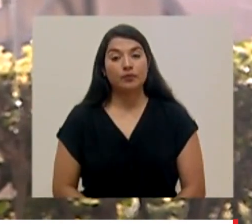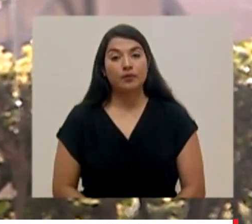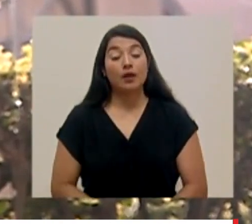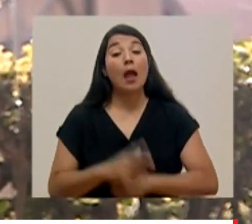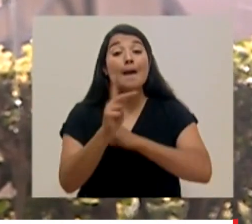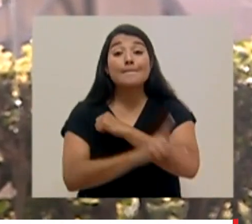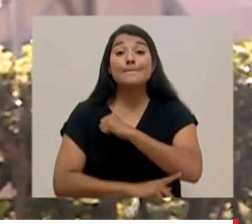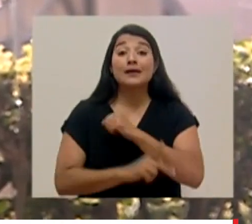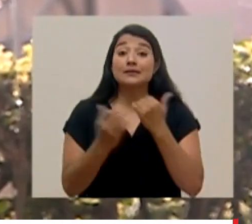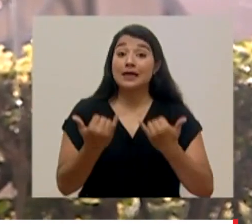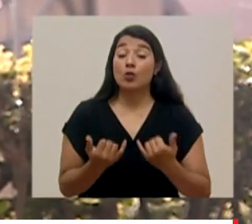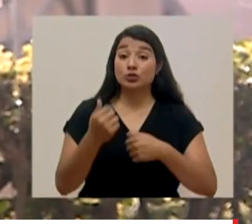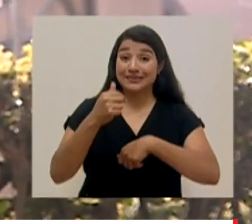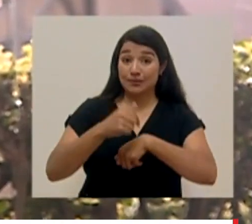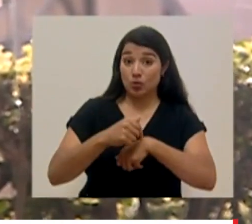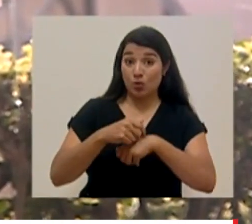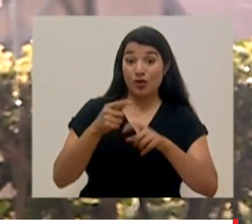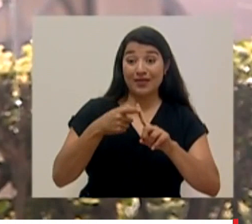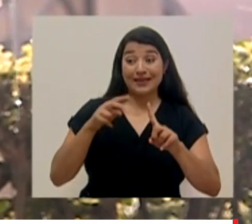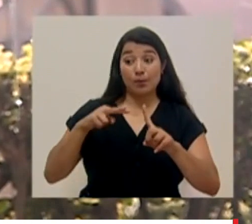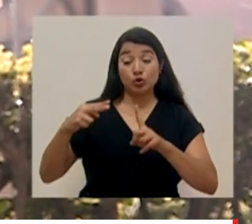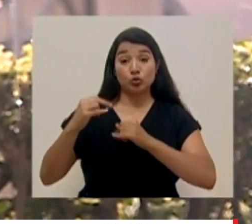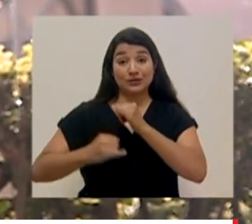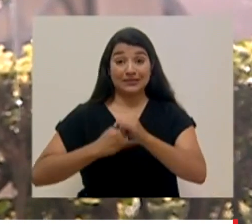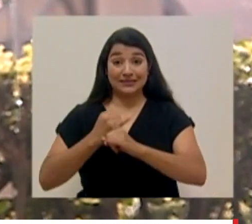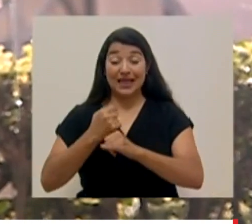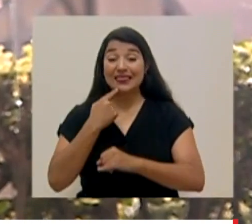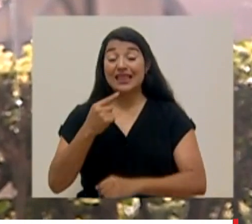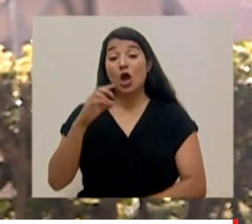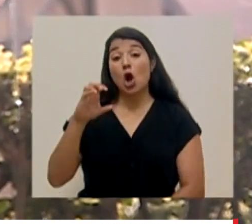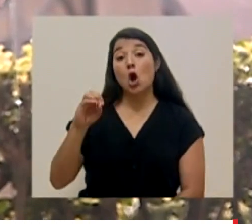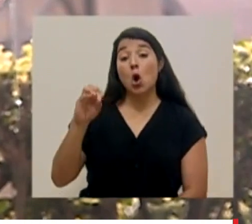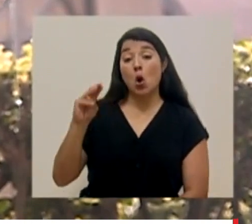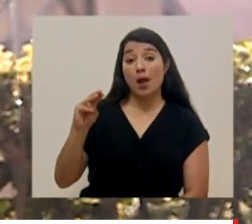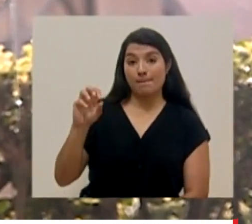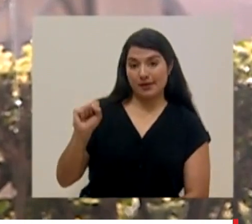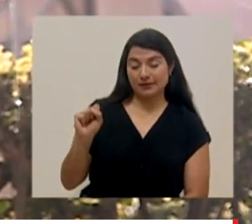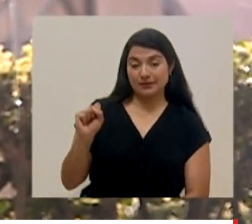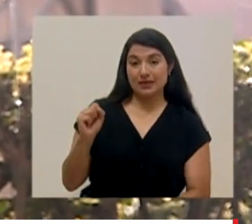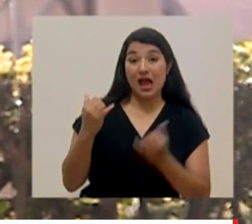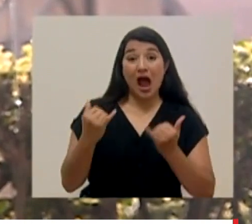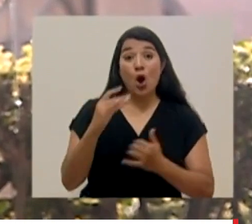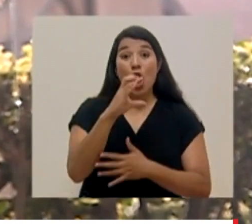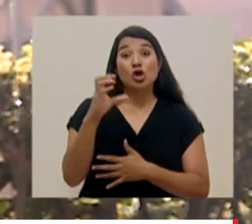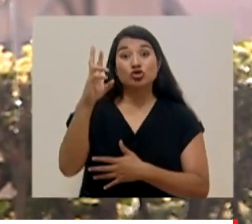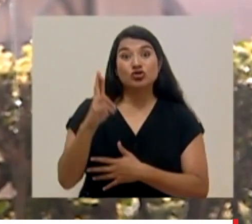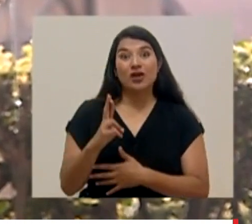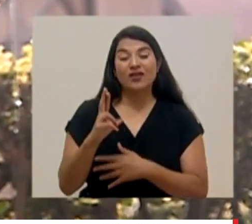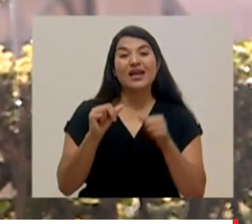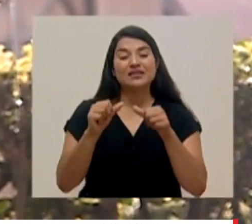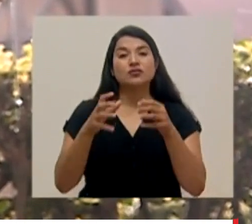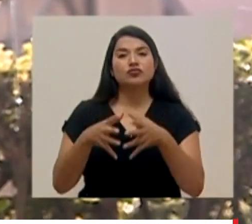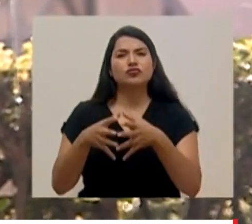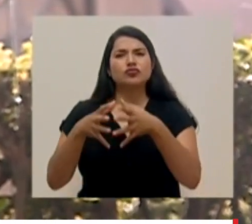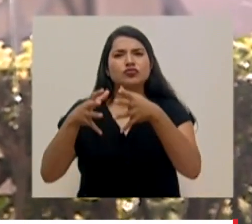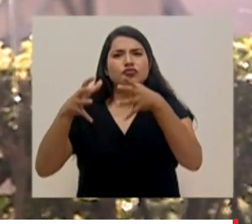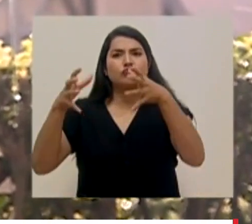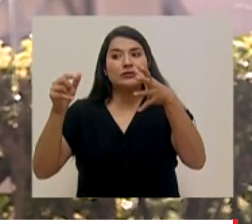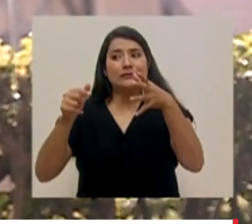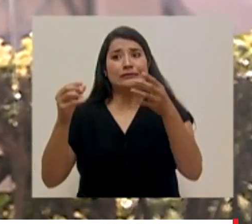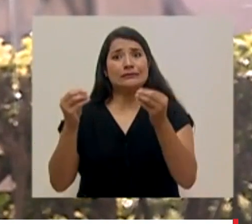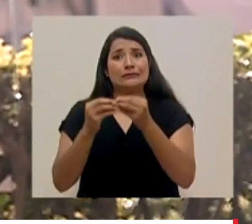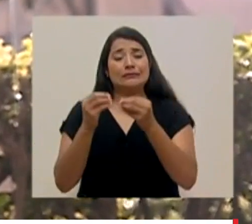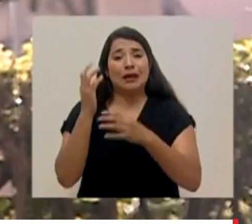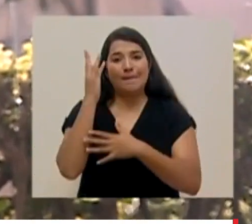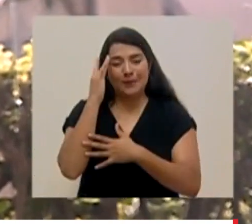el país en este momento a nivel internacional y según los datos de la OMS está con las cifras crecientes de contagios más